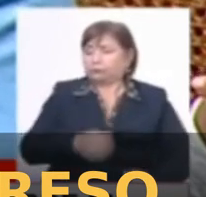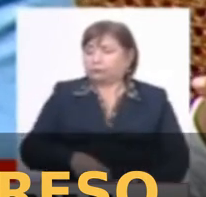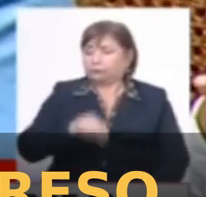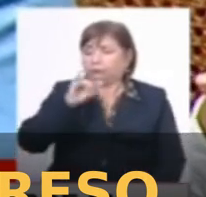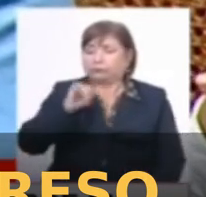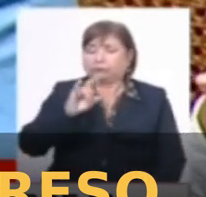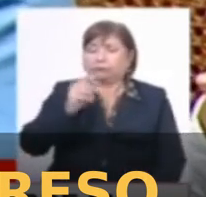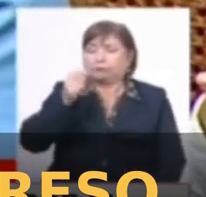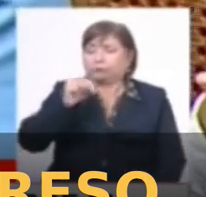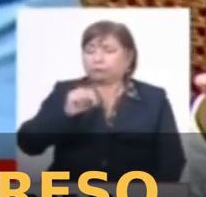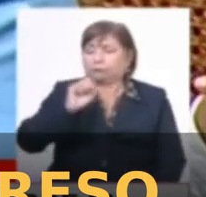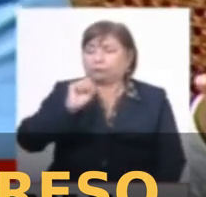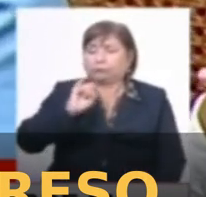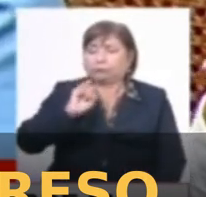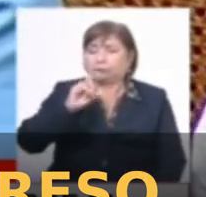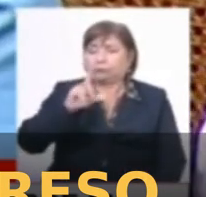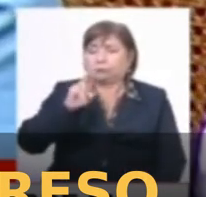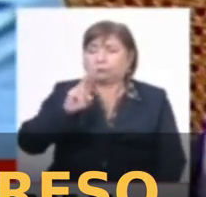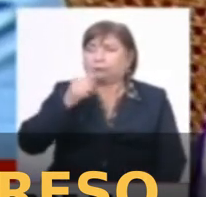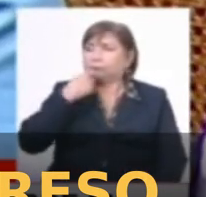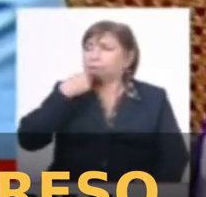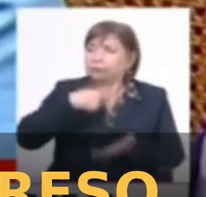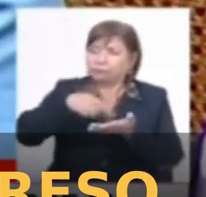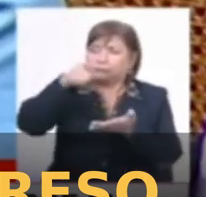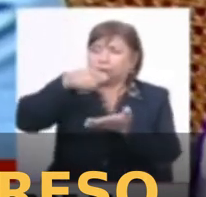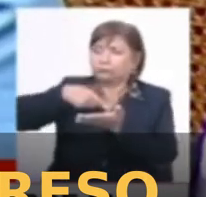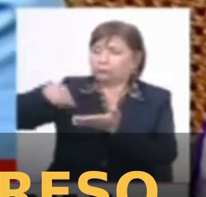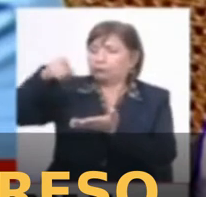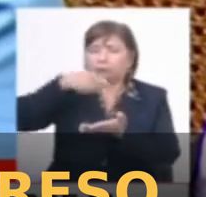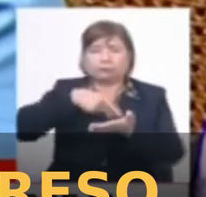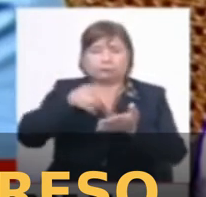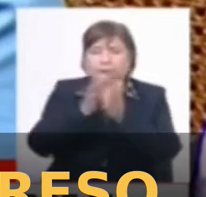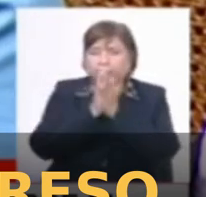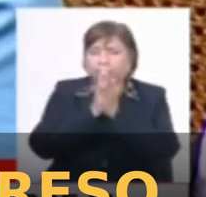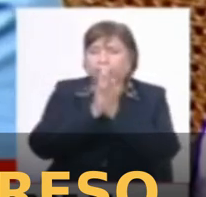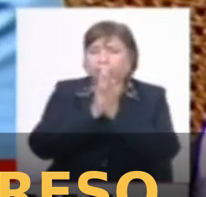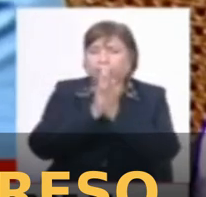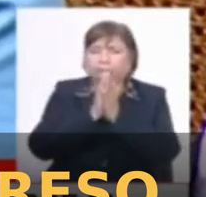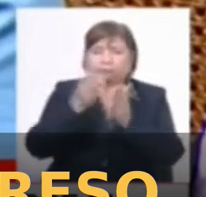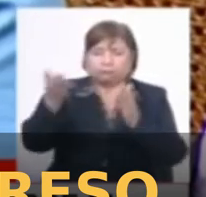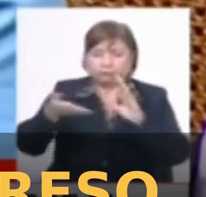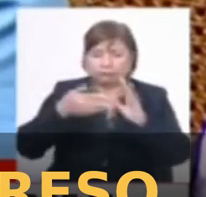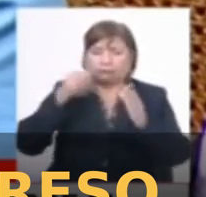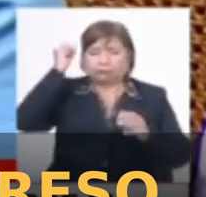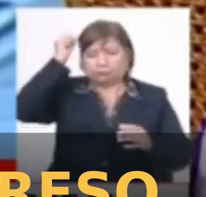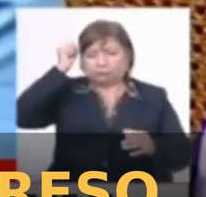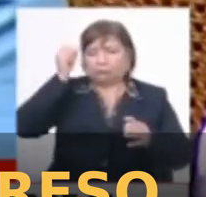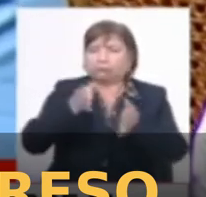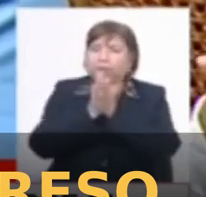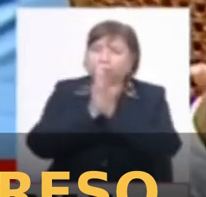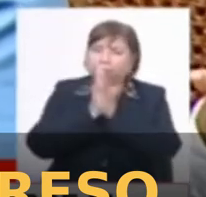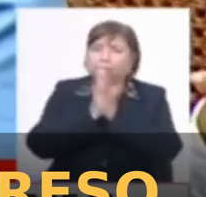Juan Silva, ¿no? Él le daba las órdenes y es más, le pedía que reciba a los sobrinos, le